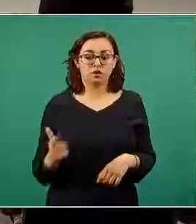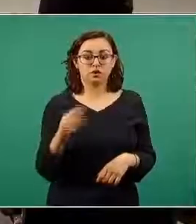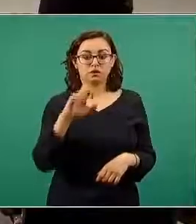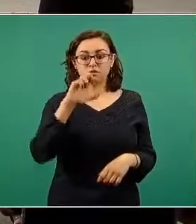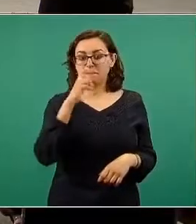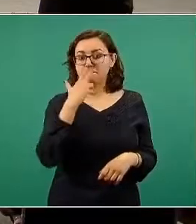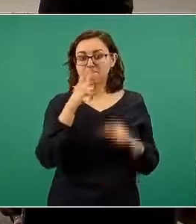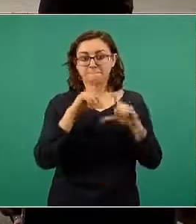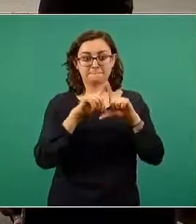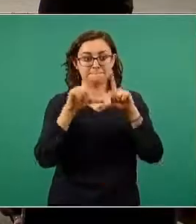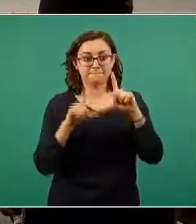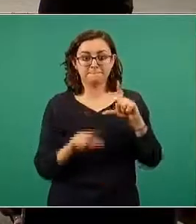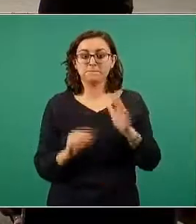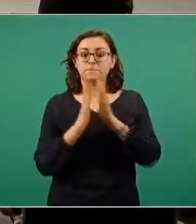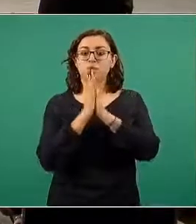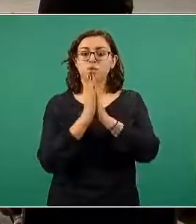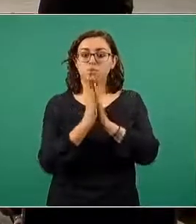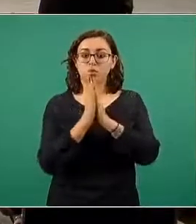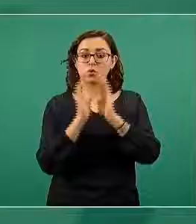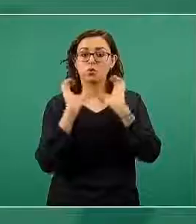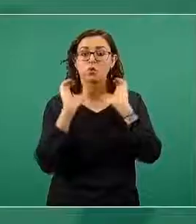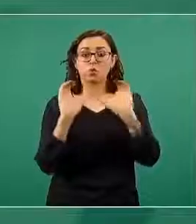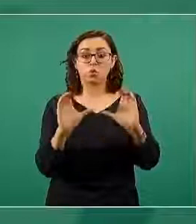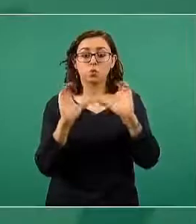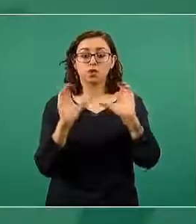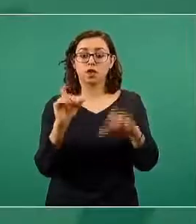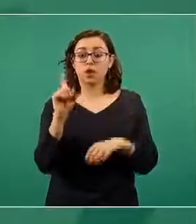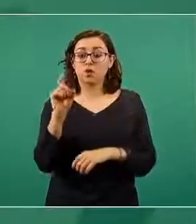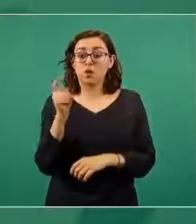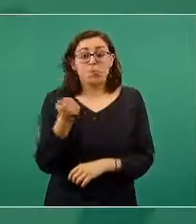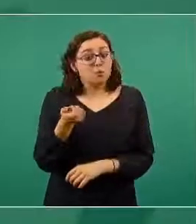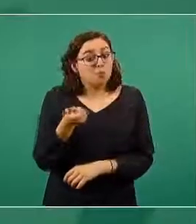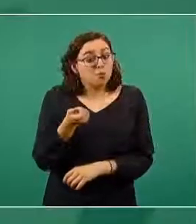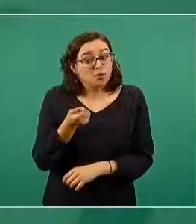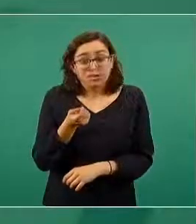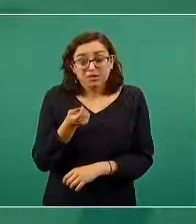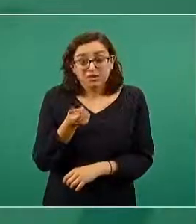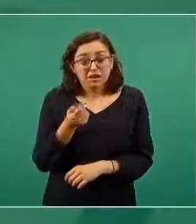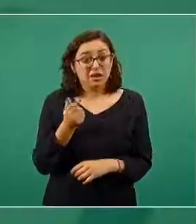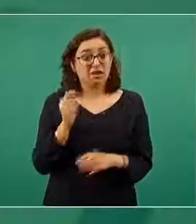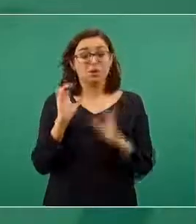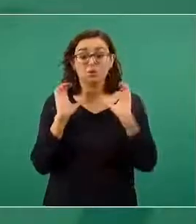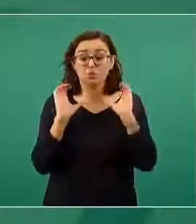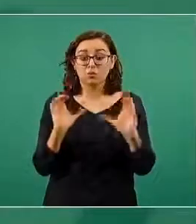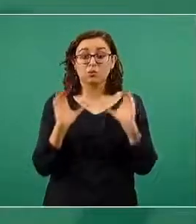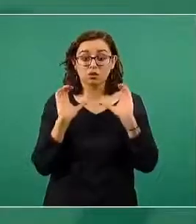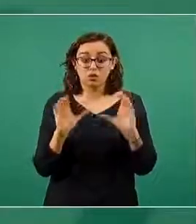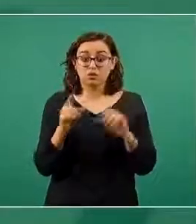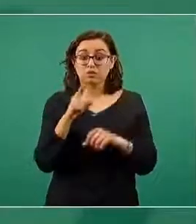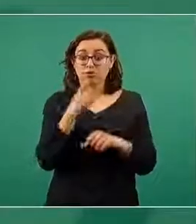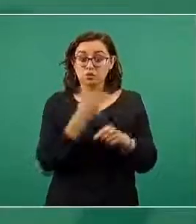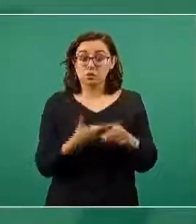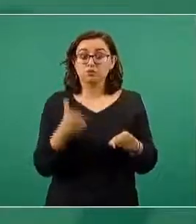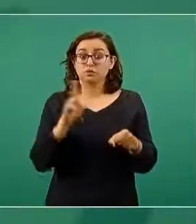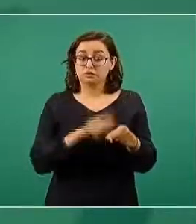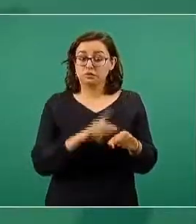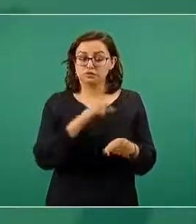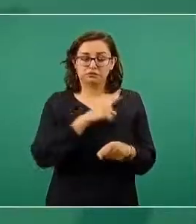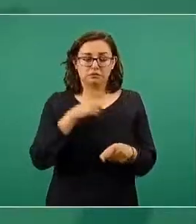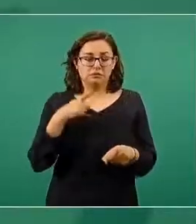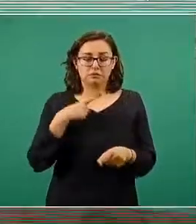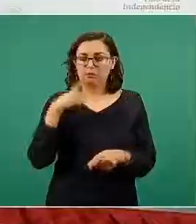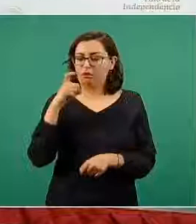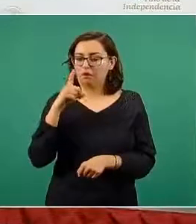Chihuahua y en todos lados a cuidar la poca agua que tenemos, y básicamente los hospitales nunca se deben de